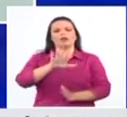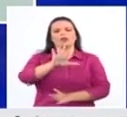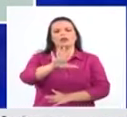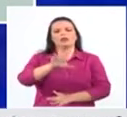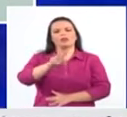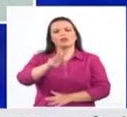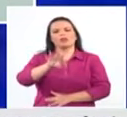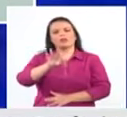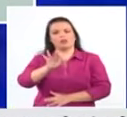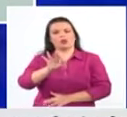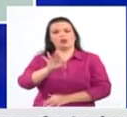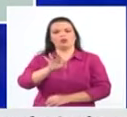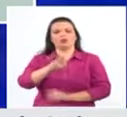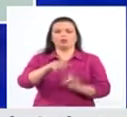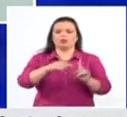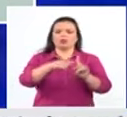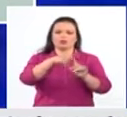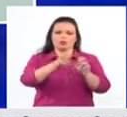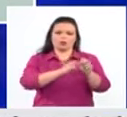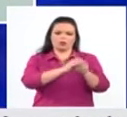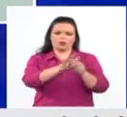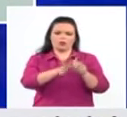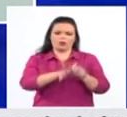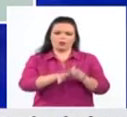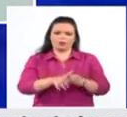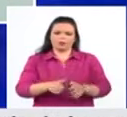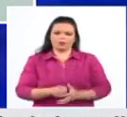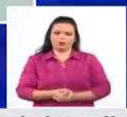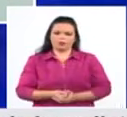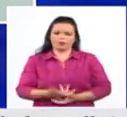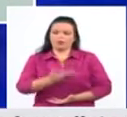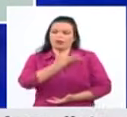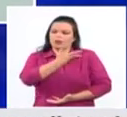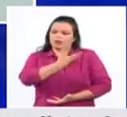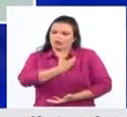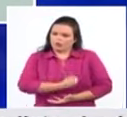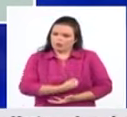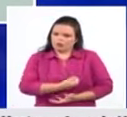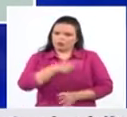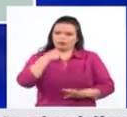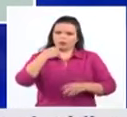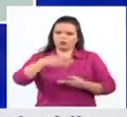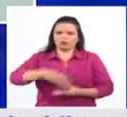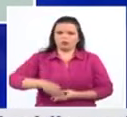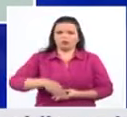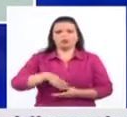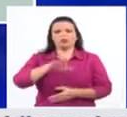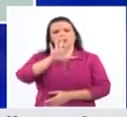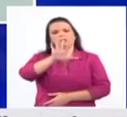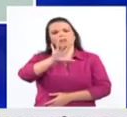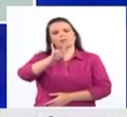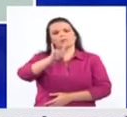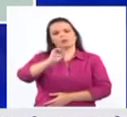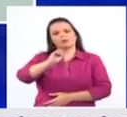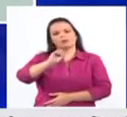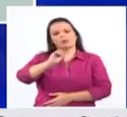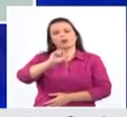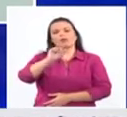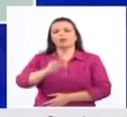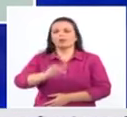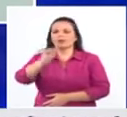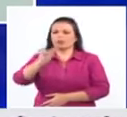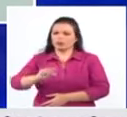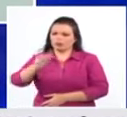53.528 casos y lamentablemente han fallecido 590 personas, promediando la